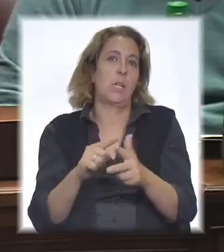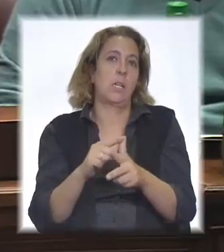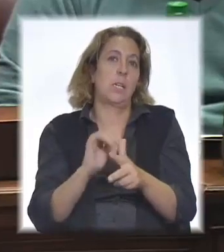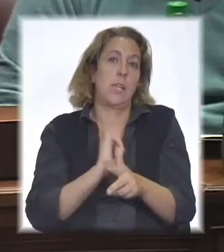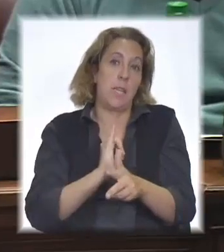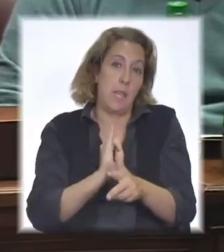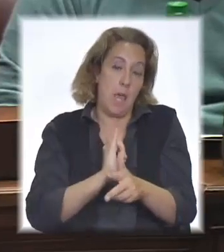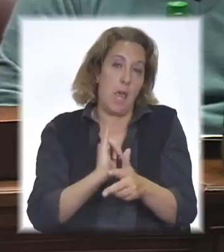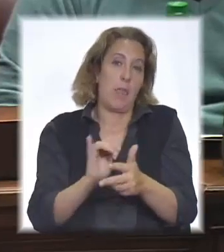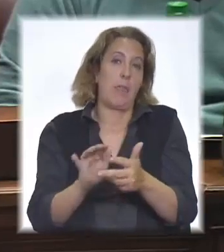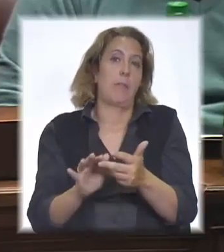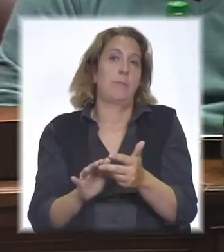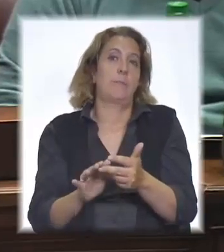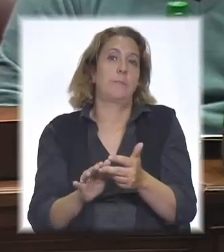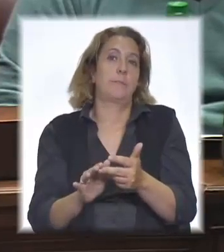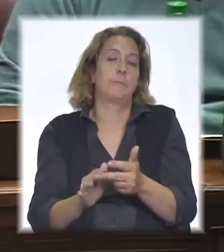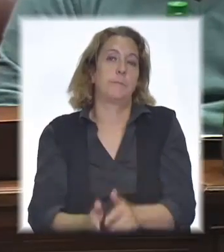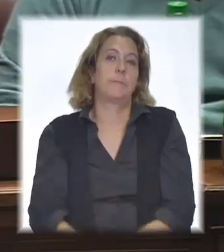la identidad